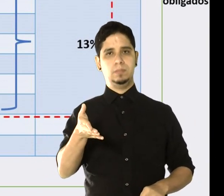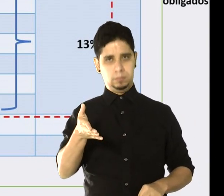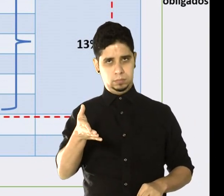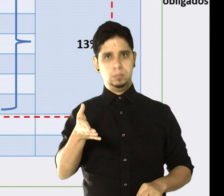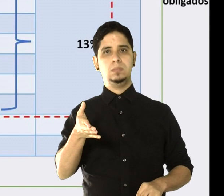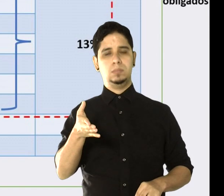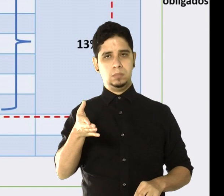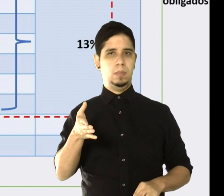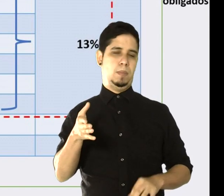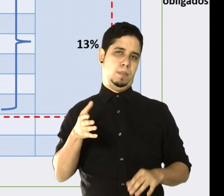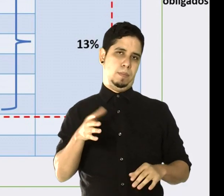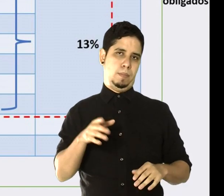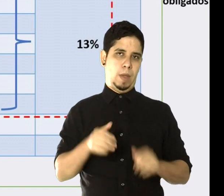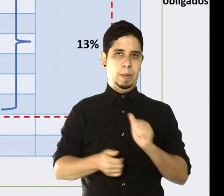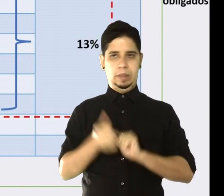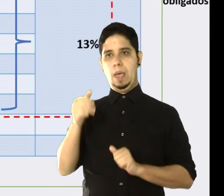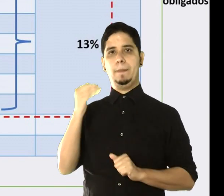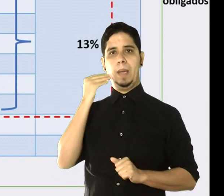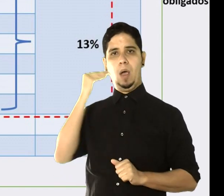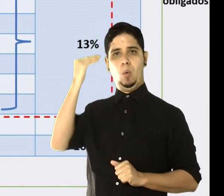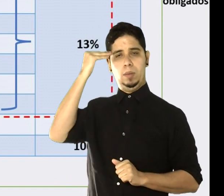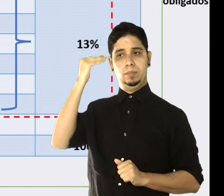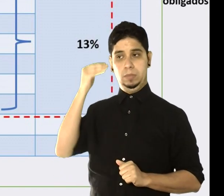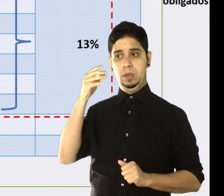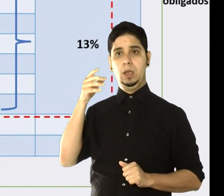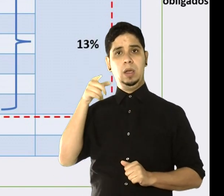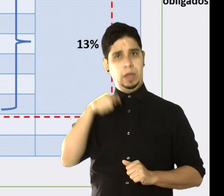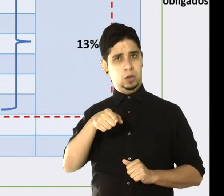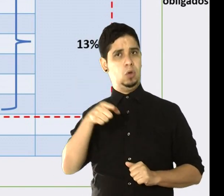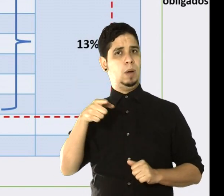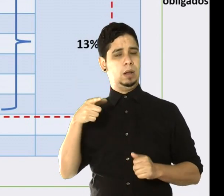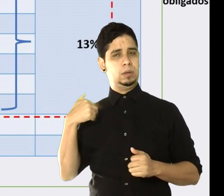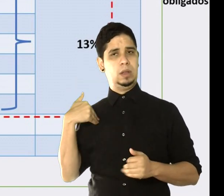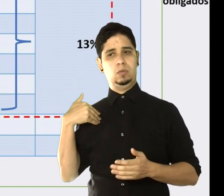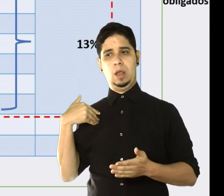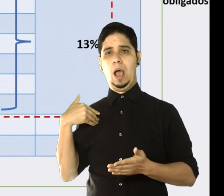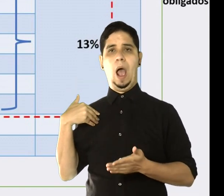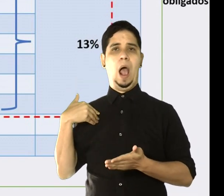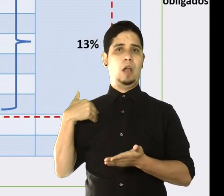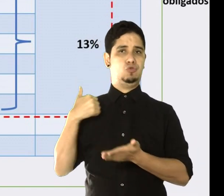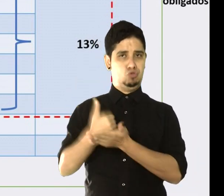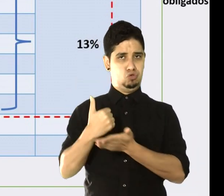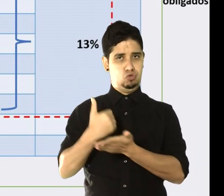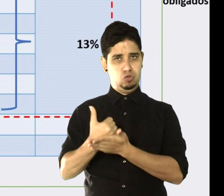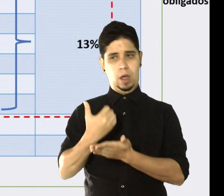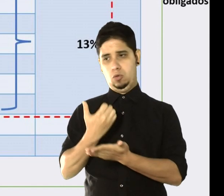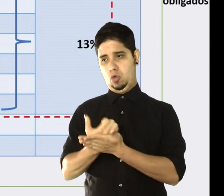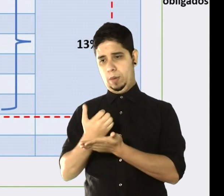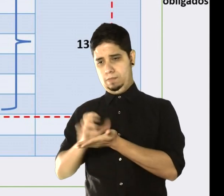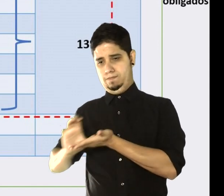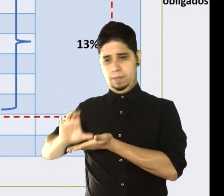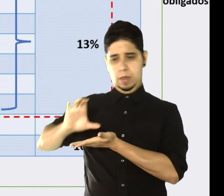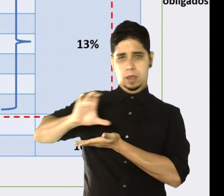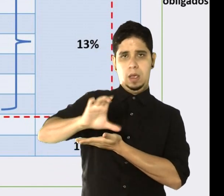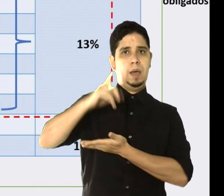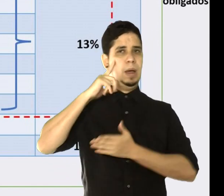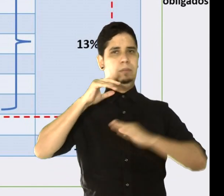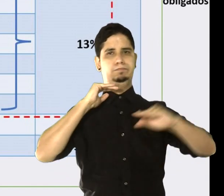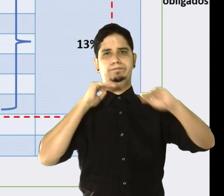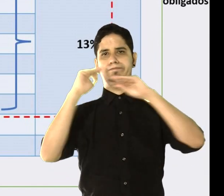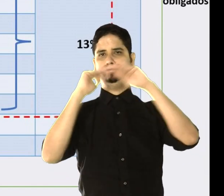particularmente del Colegio de Mayagüez, va a tener también una inyección bien importante para modernizar la infraestructura de la